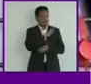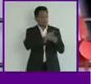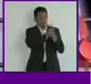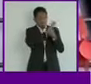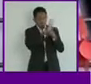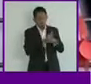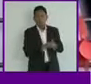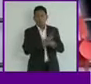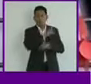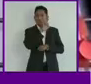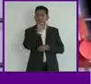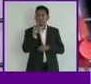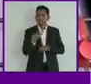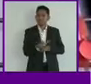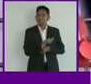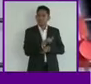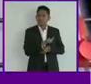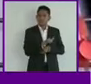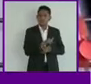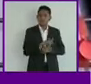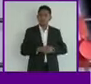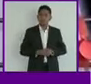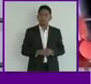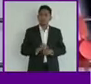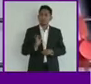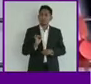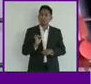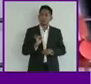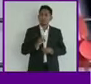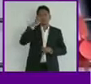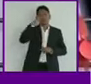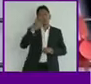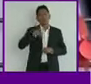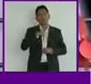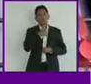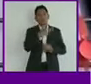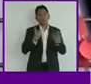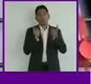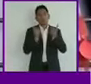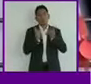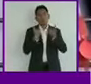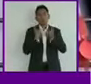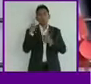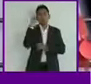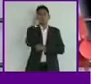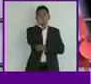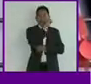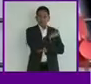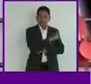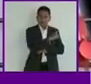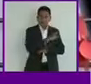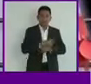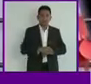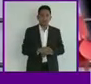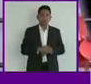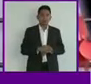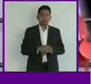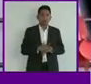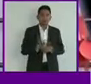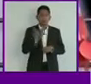para demasiados jóvenes por las pérdidas que hubo en pues todos los hogares, en las casas, en familia,